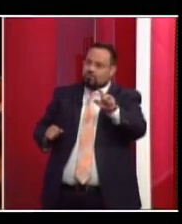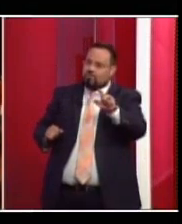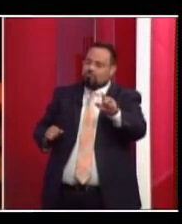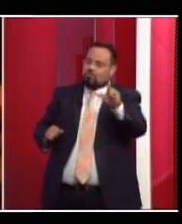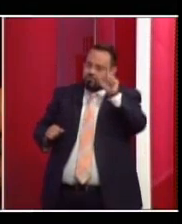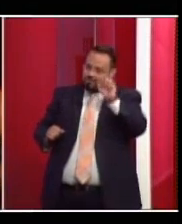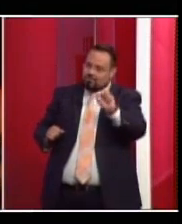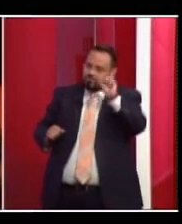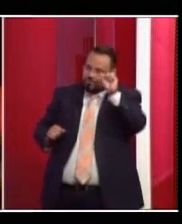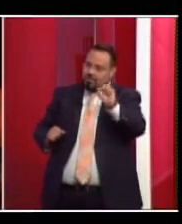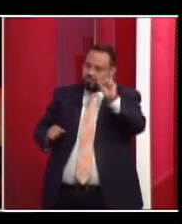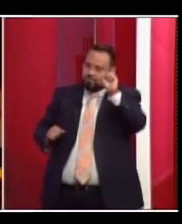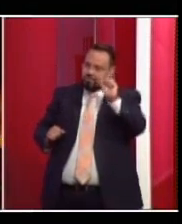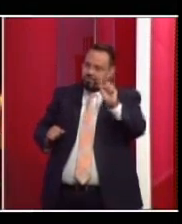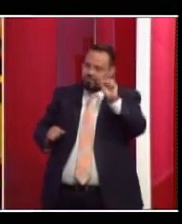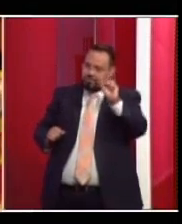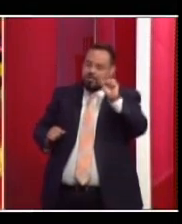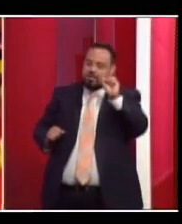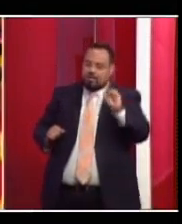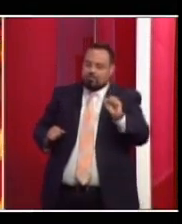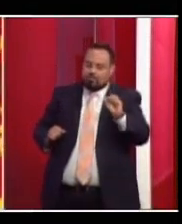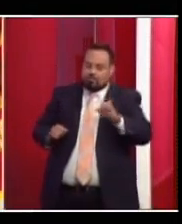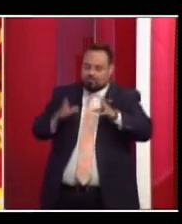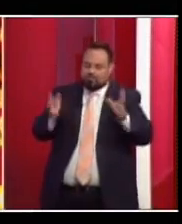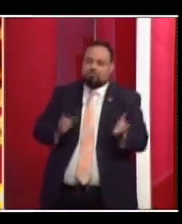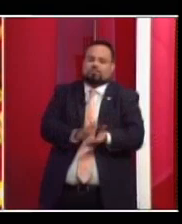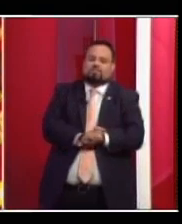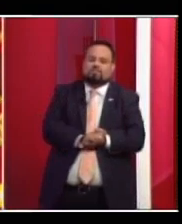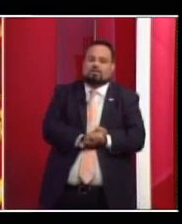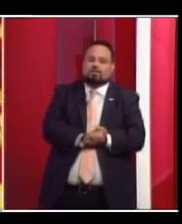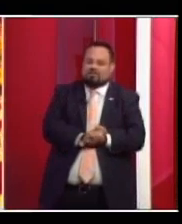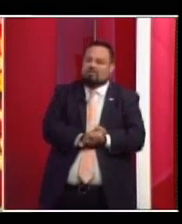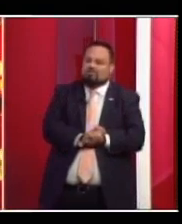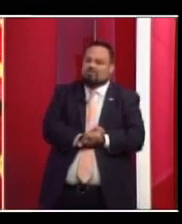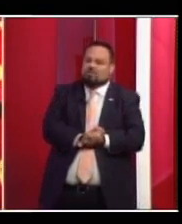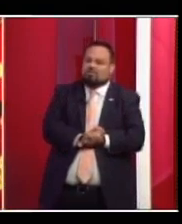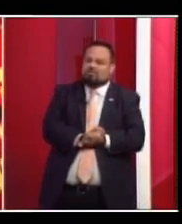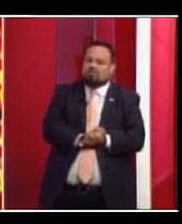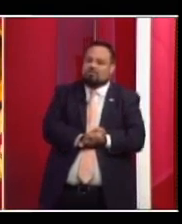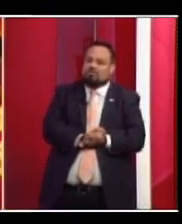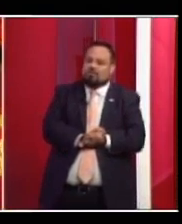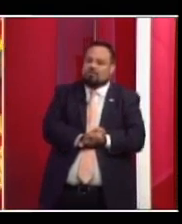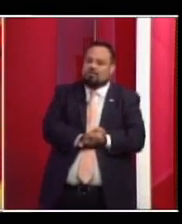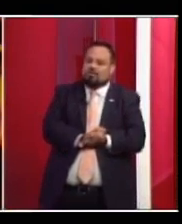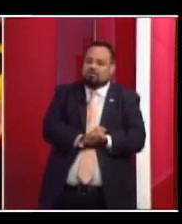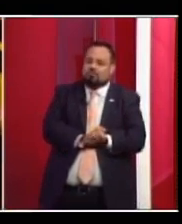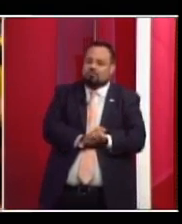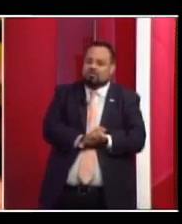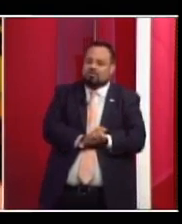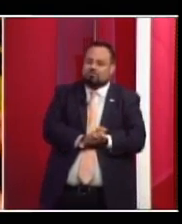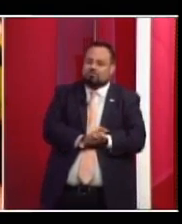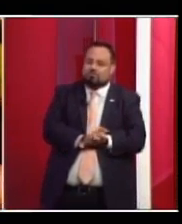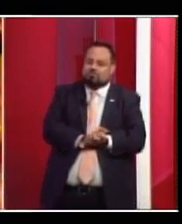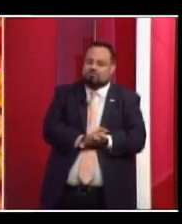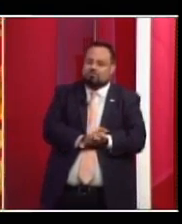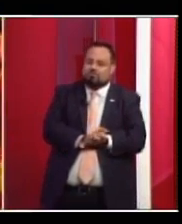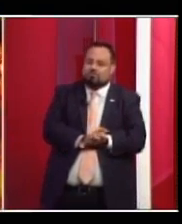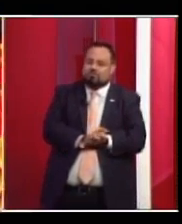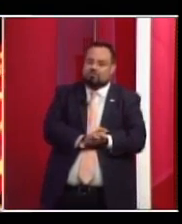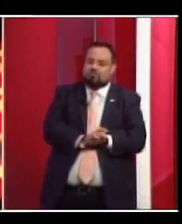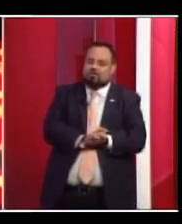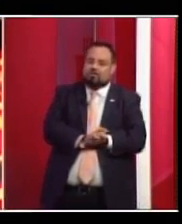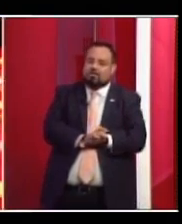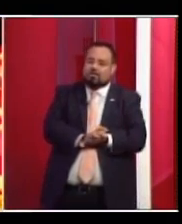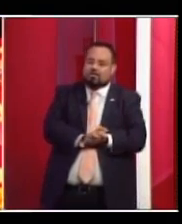haciendo bien porque no estamos siguiendo precisamente el modelo por eso yo te decía se había empezado bastante bien anteriormente unos 34 años